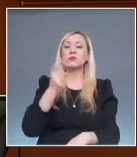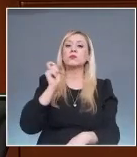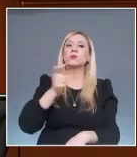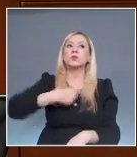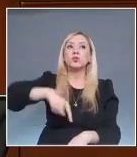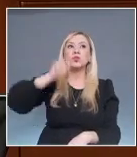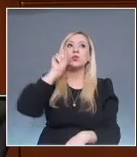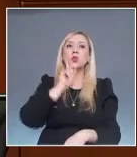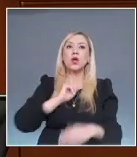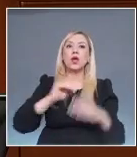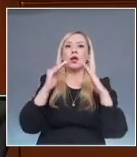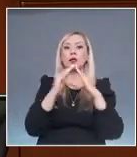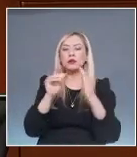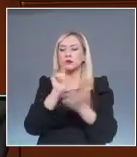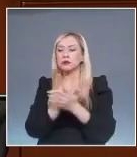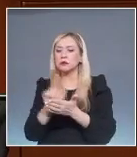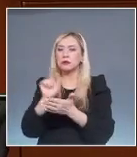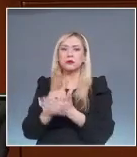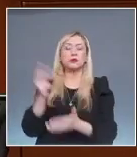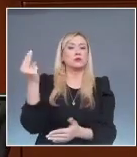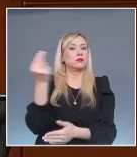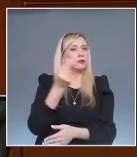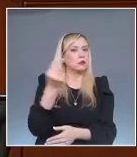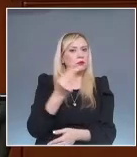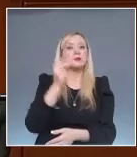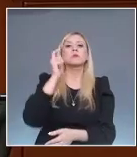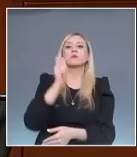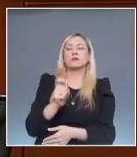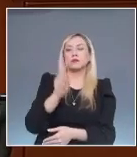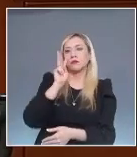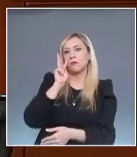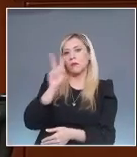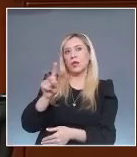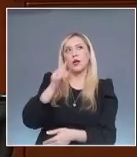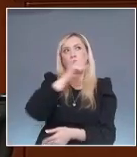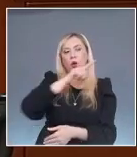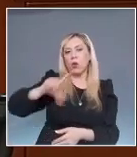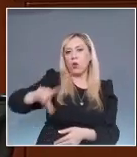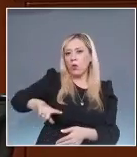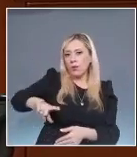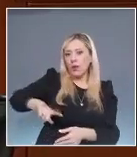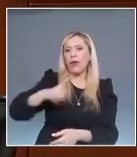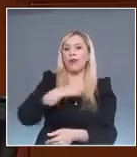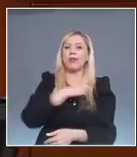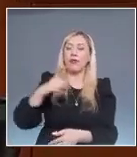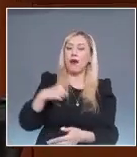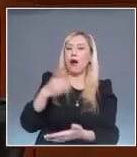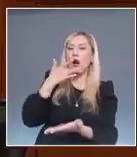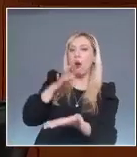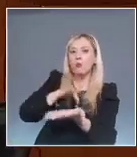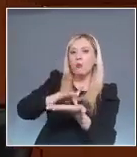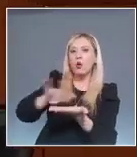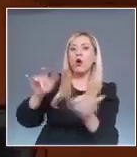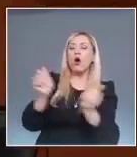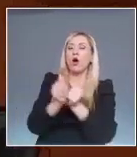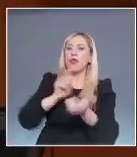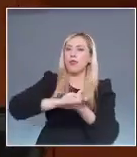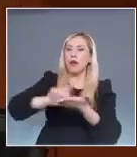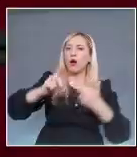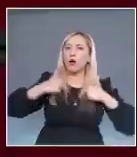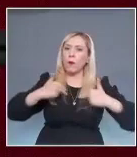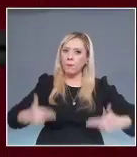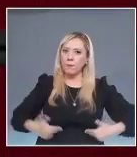sean reconocidos como una problemática del Estado desde un enfoque transversal que incluya a las mujeres con